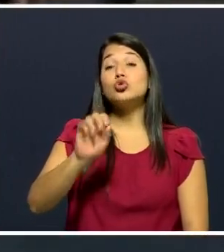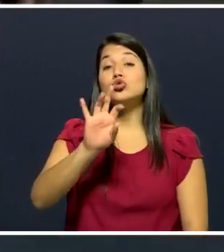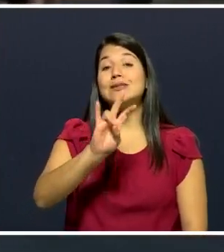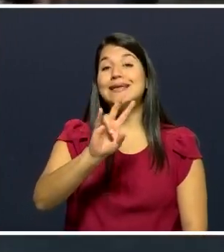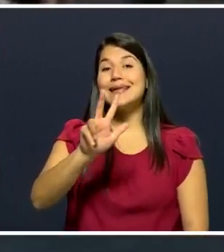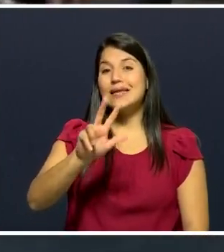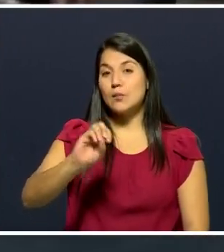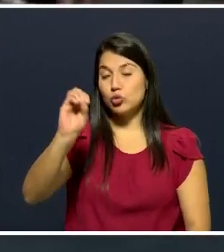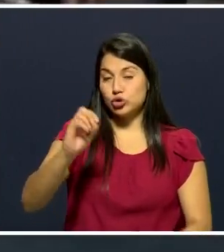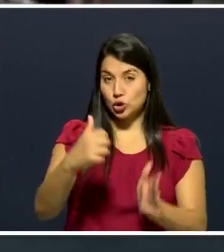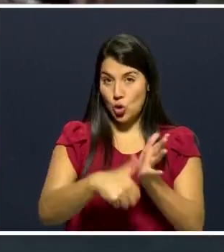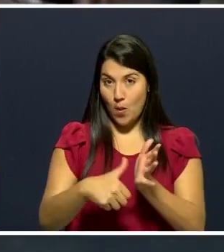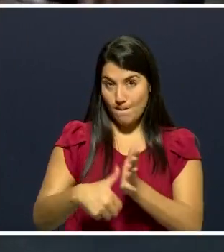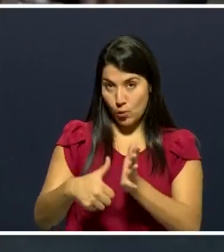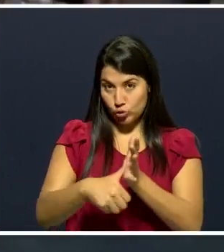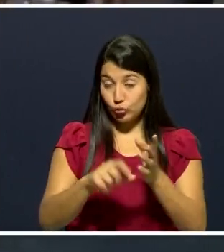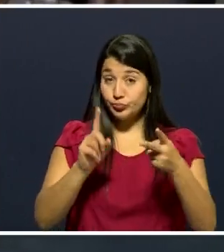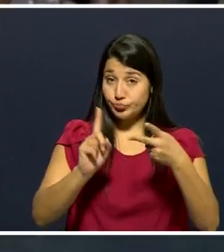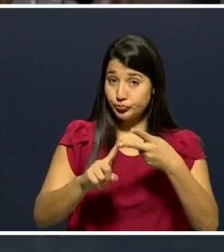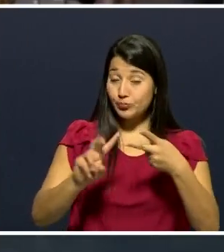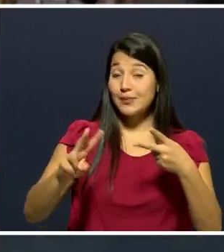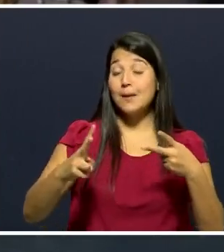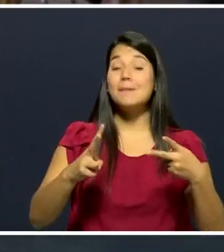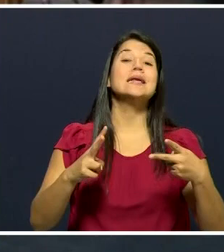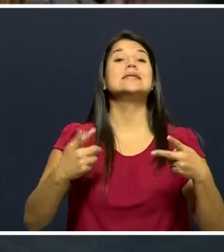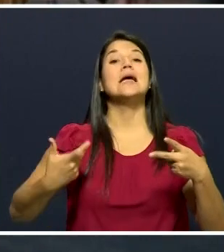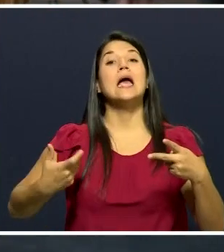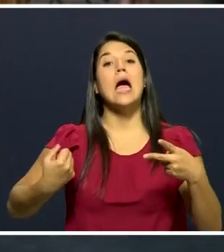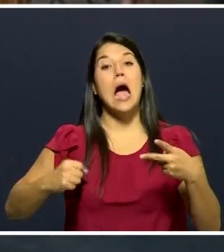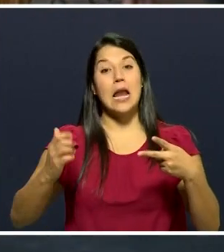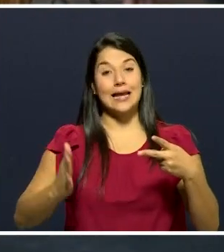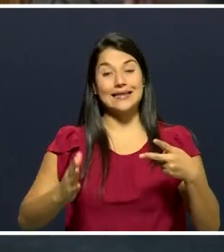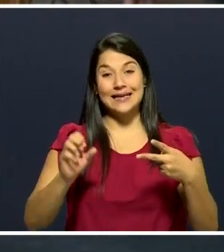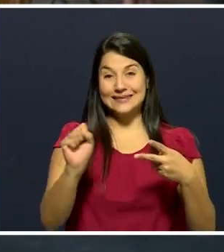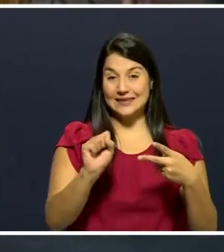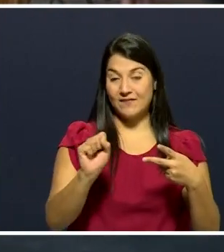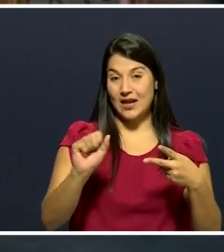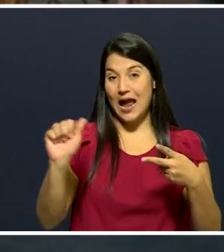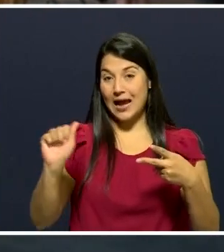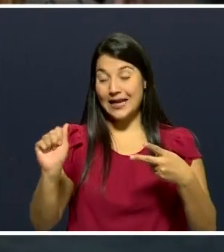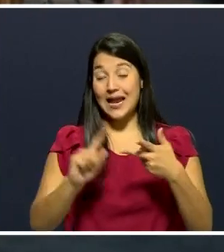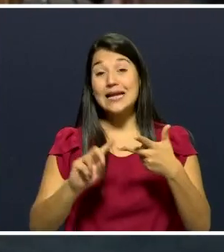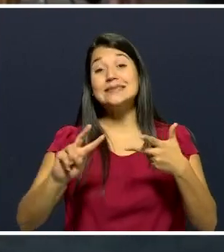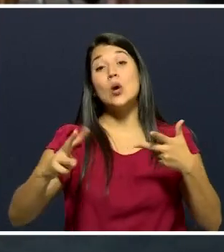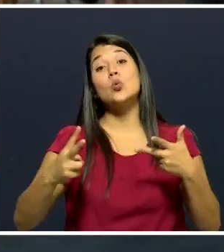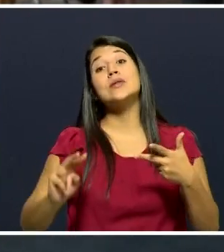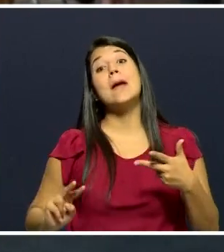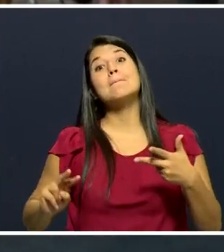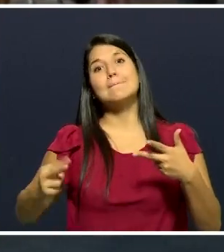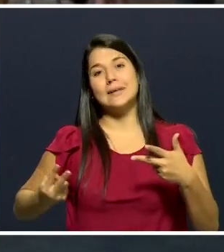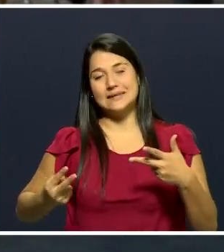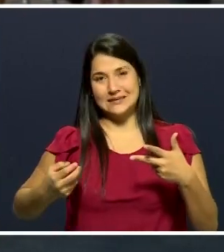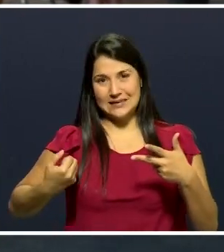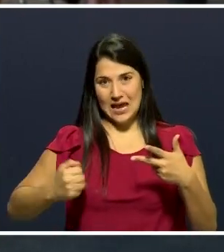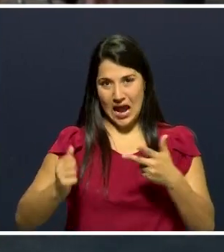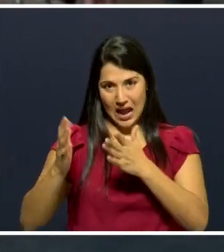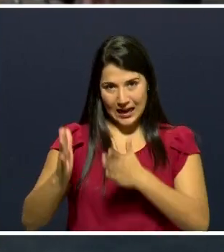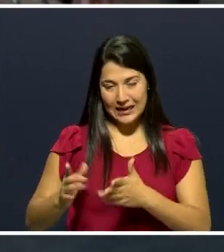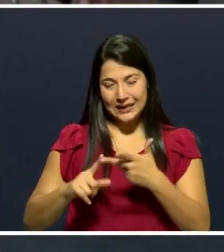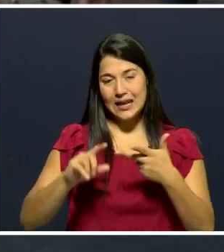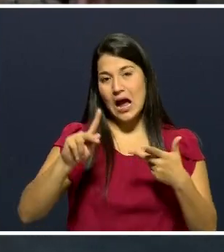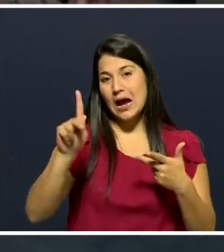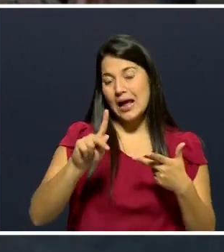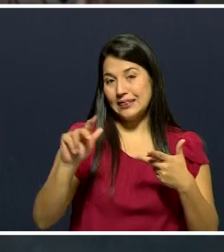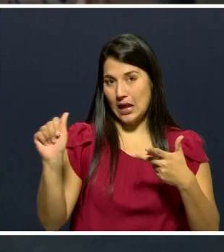42.73% de los votos. Lo acompañan a vicealcaldía Stephanie Aguilar y en la segunda vicealcaldía Katia Arce. Este viernes se realizó